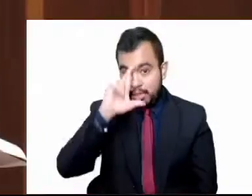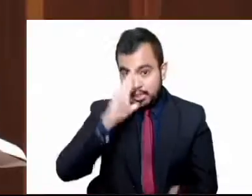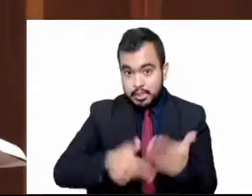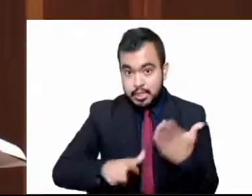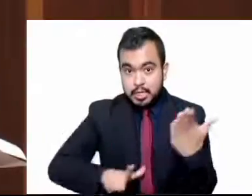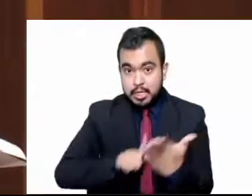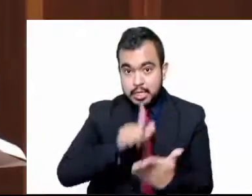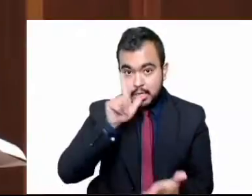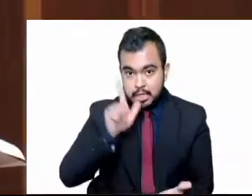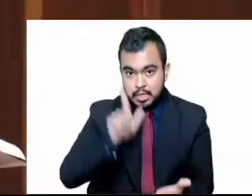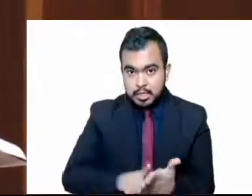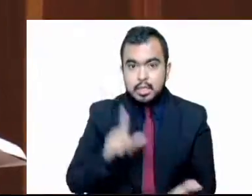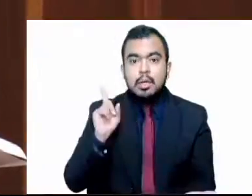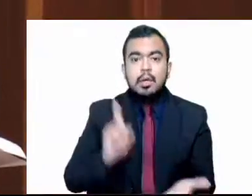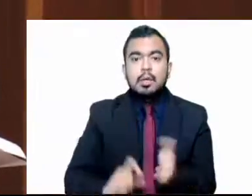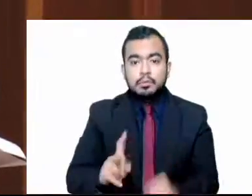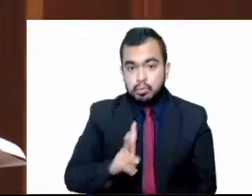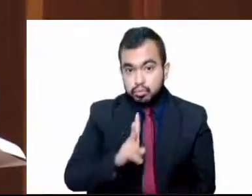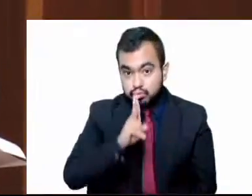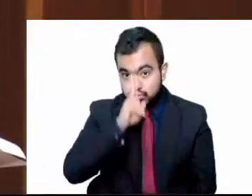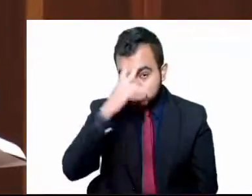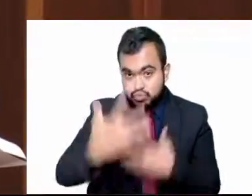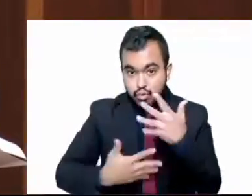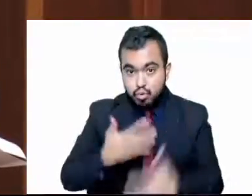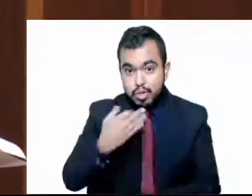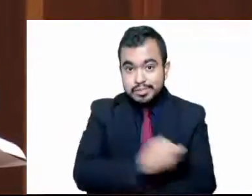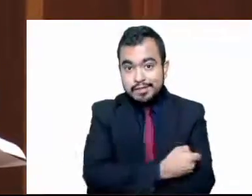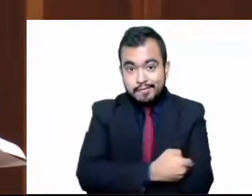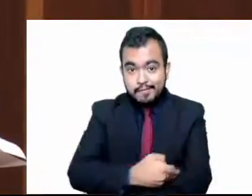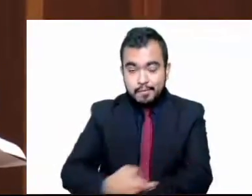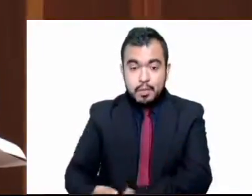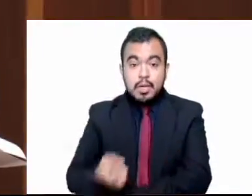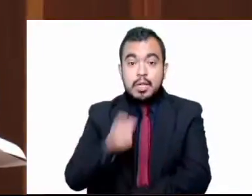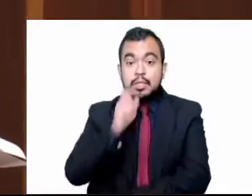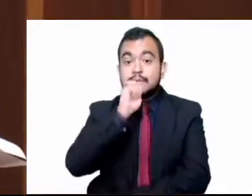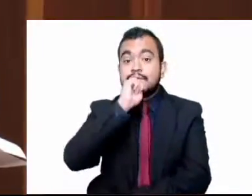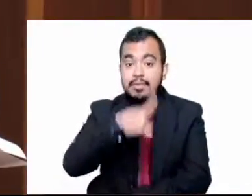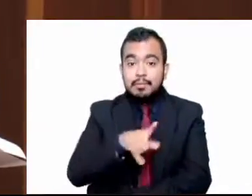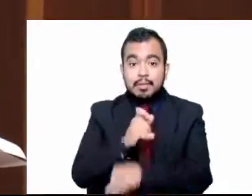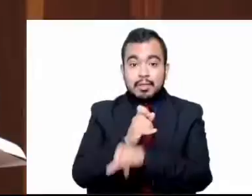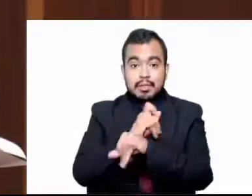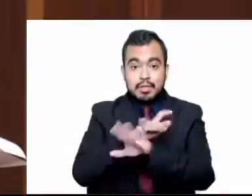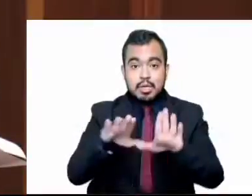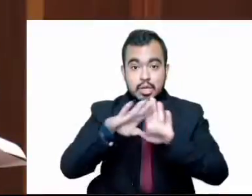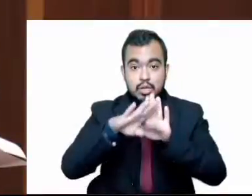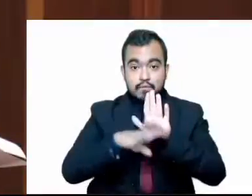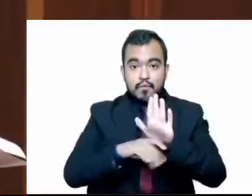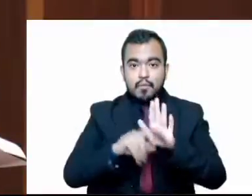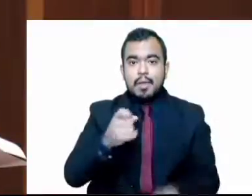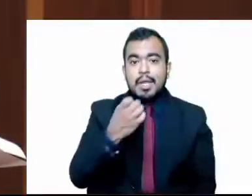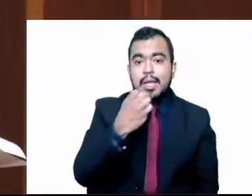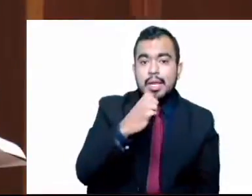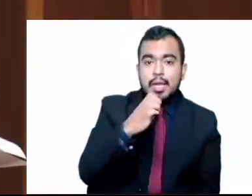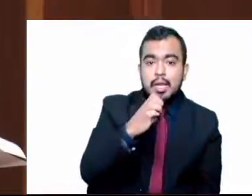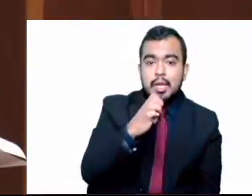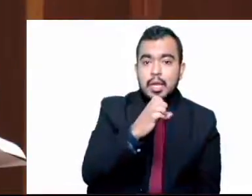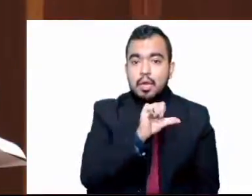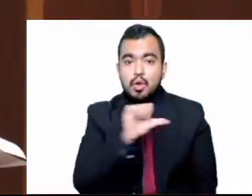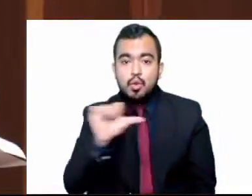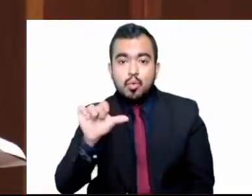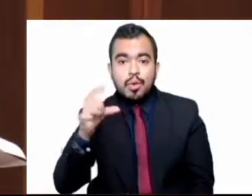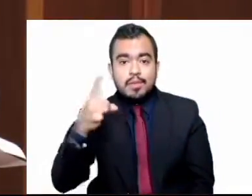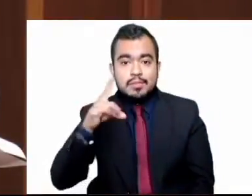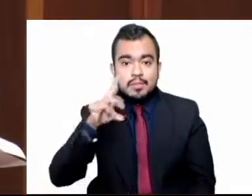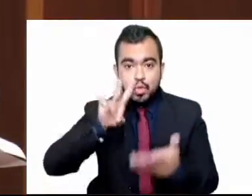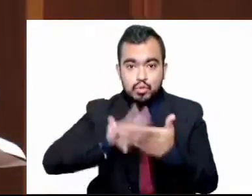violencia familiar. También de este informe se extrajo que durante el periodo de enero a diciembre del 2020, en 8